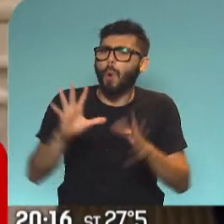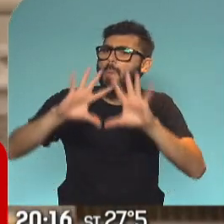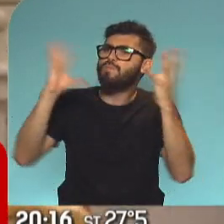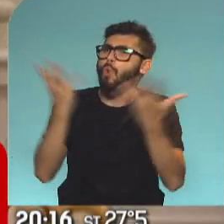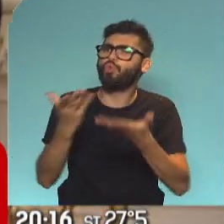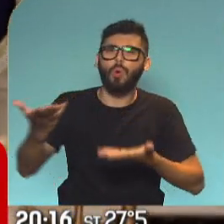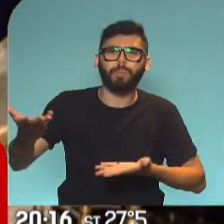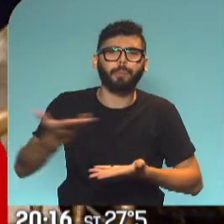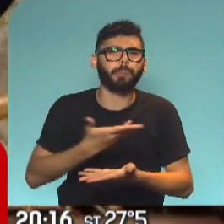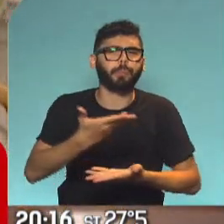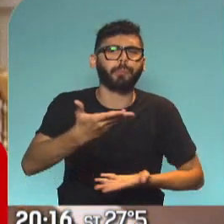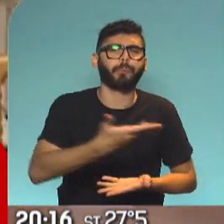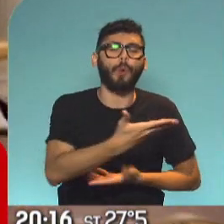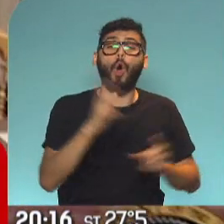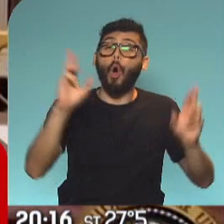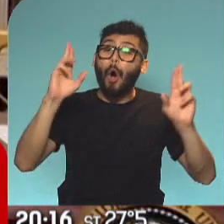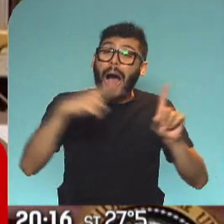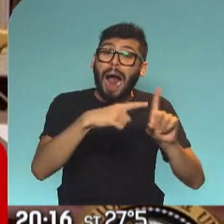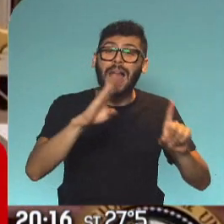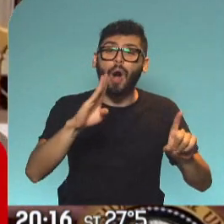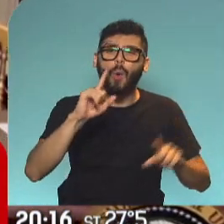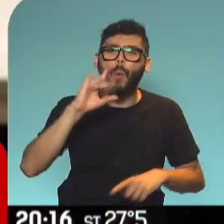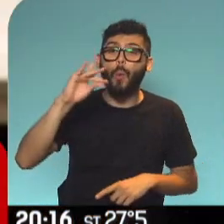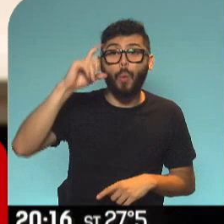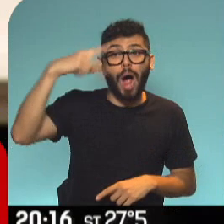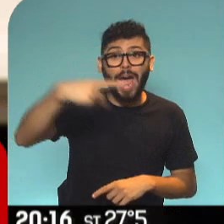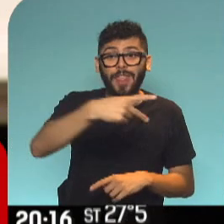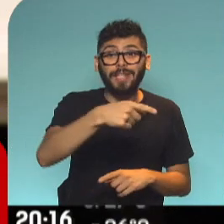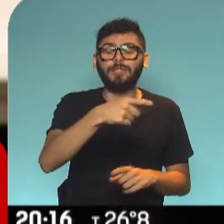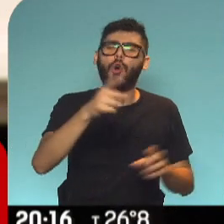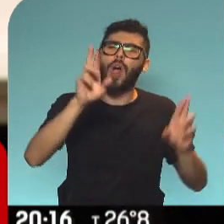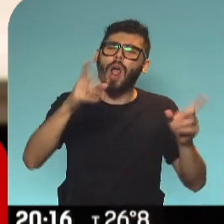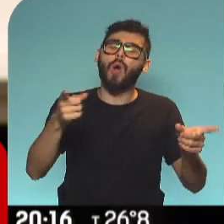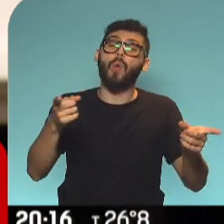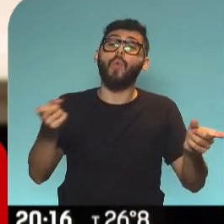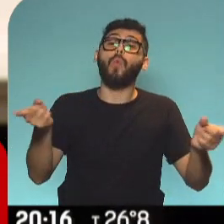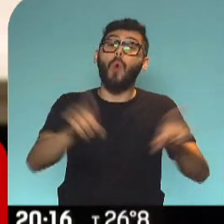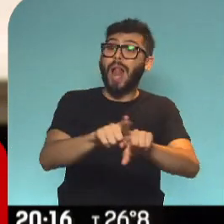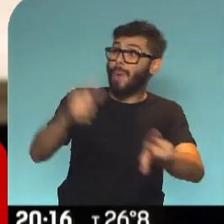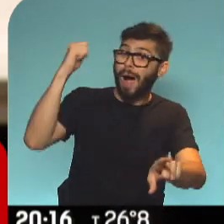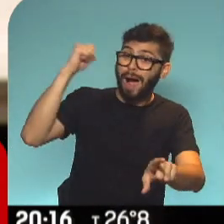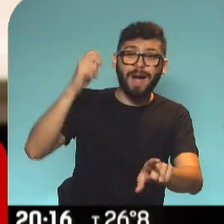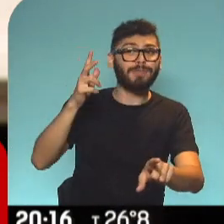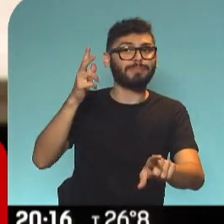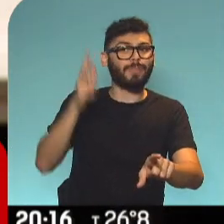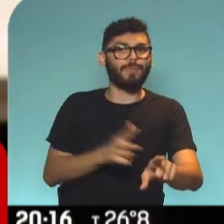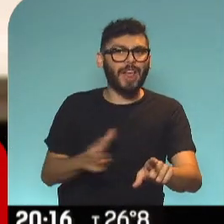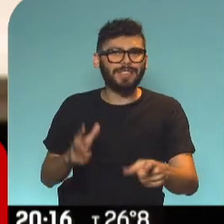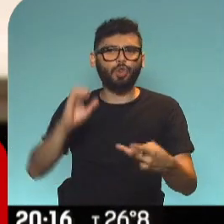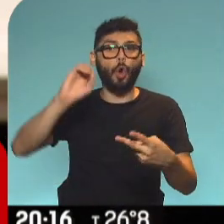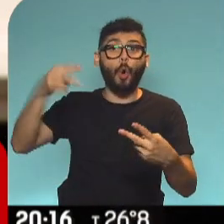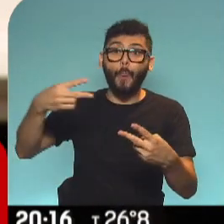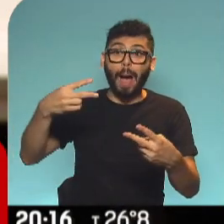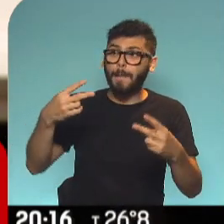Ojalá Biden sea de esa, vuelva a la etapa que él, Francisco y Obama miraron